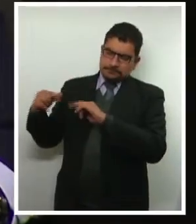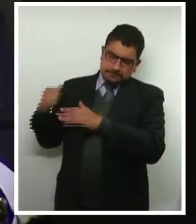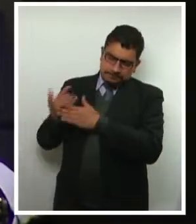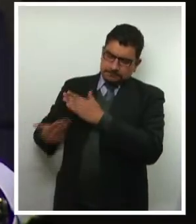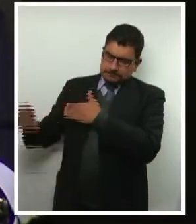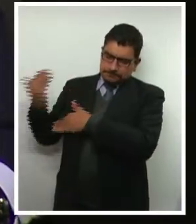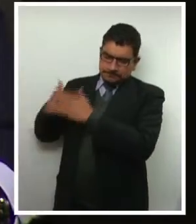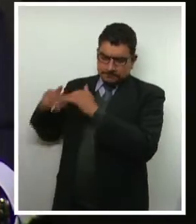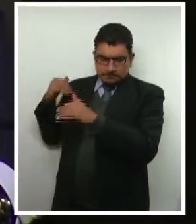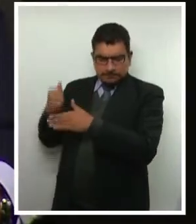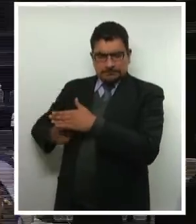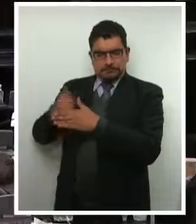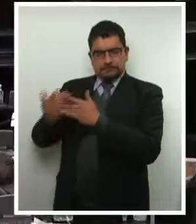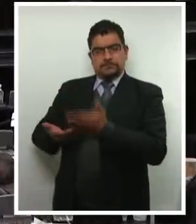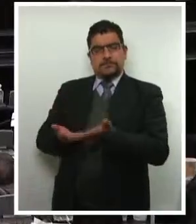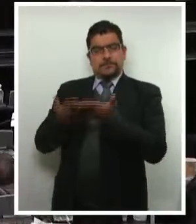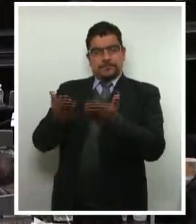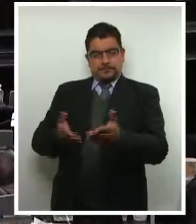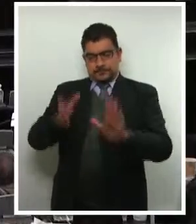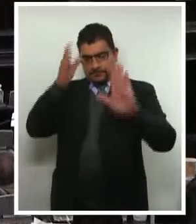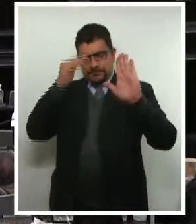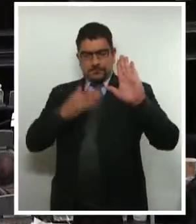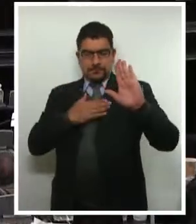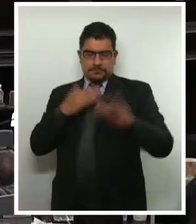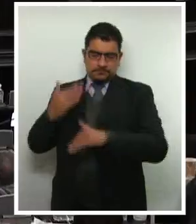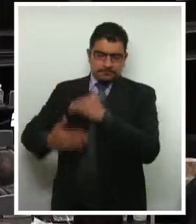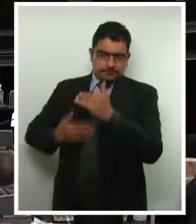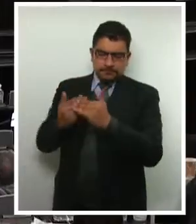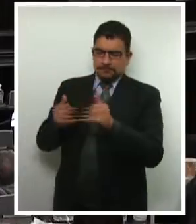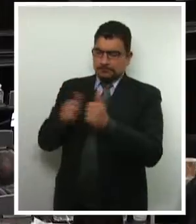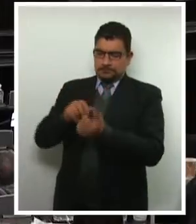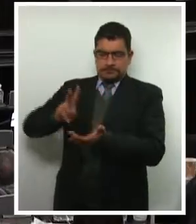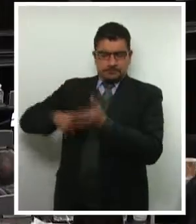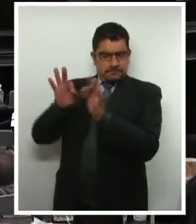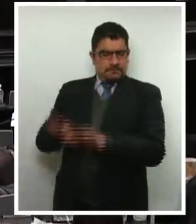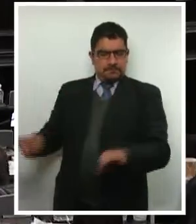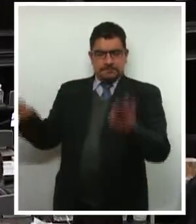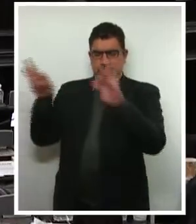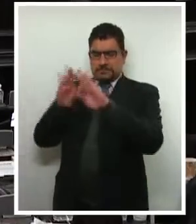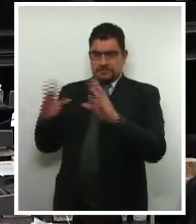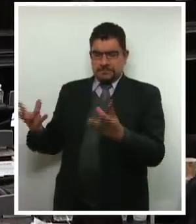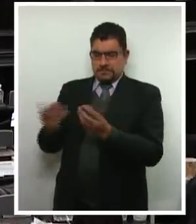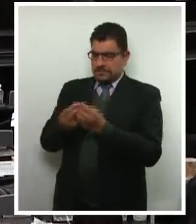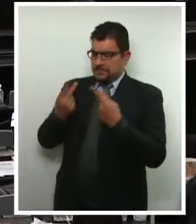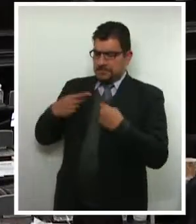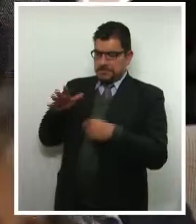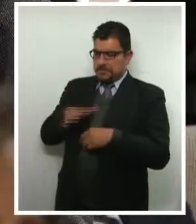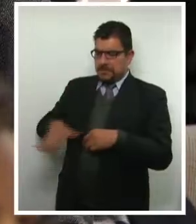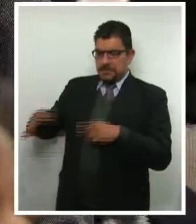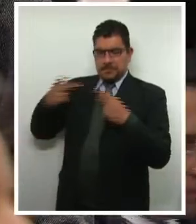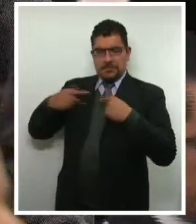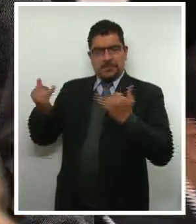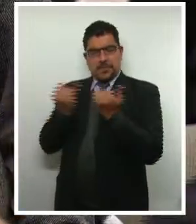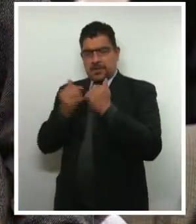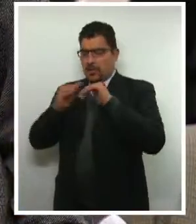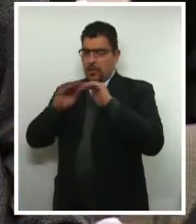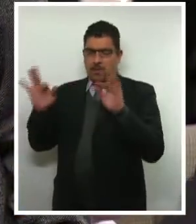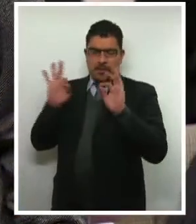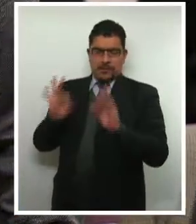antecedieron. Asume un compromiso perdurable con la dignidad y la igualdad de sus pobladores.